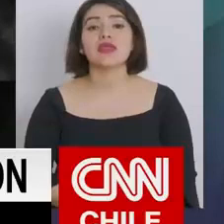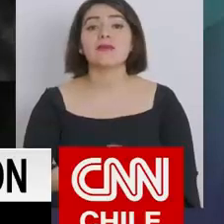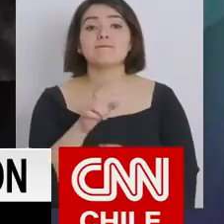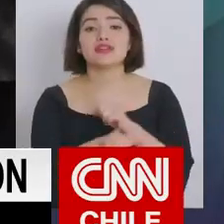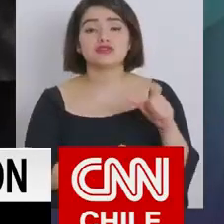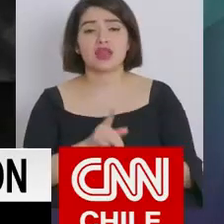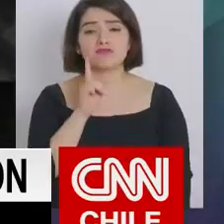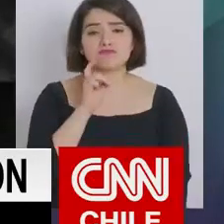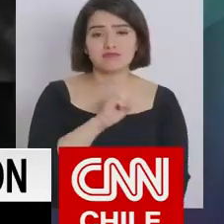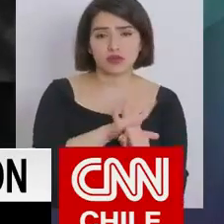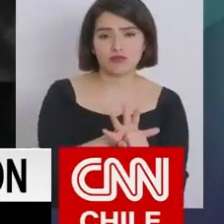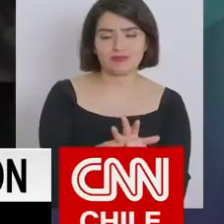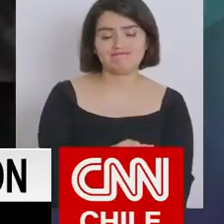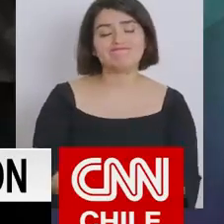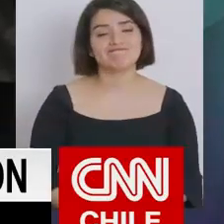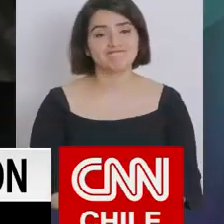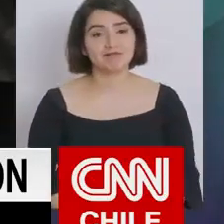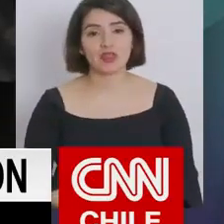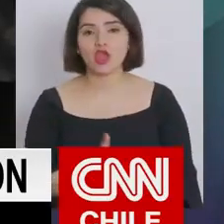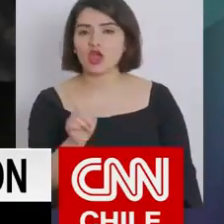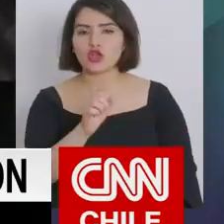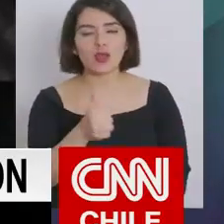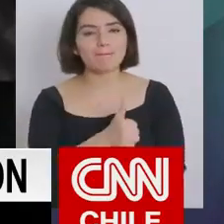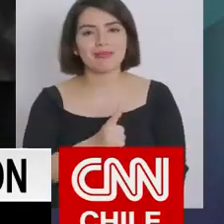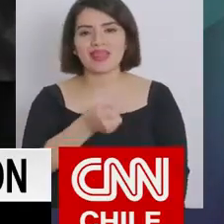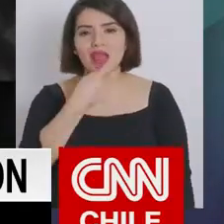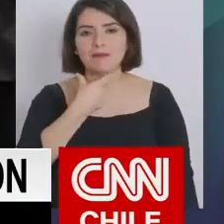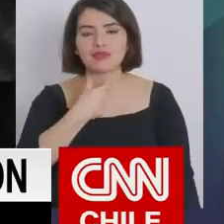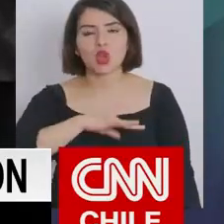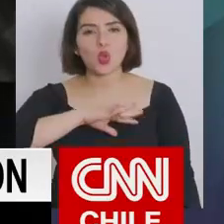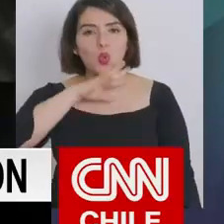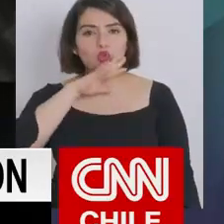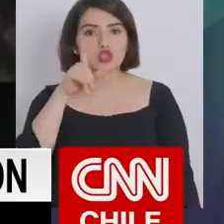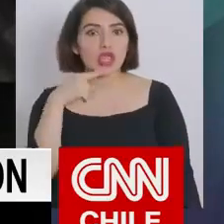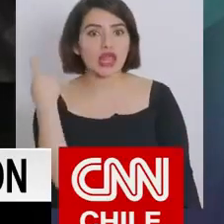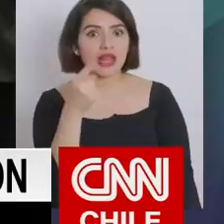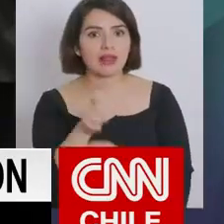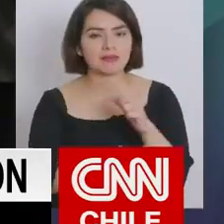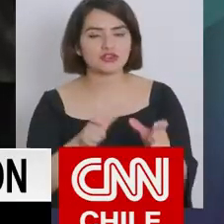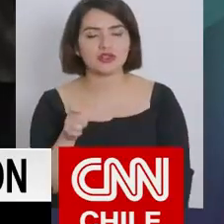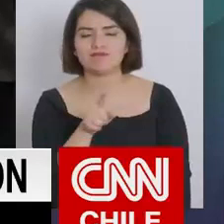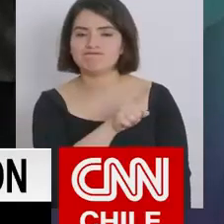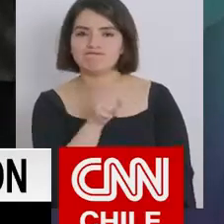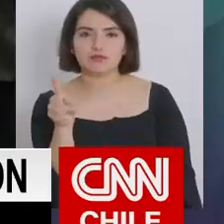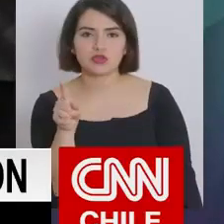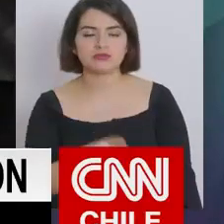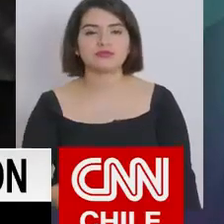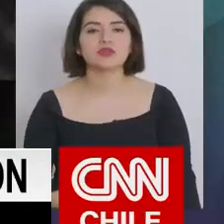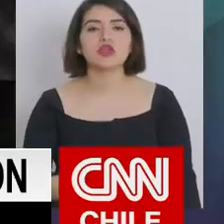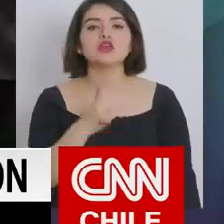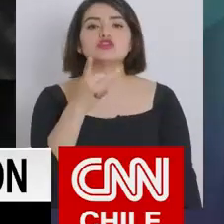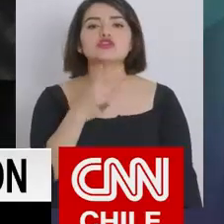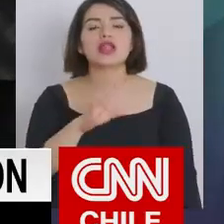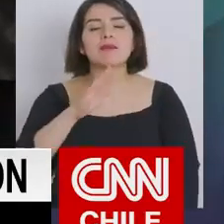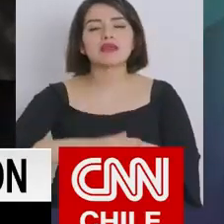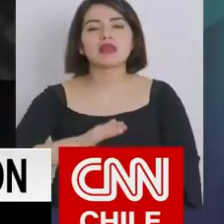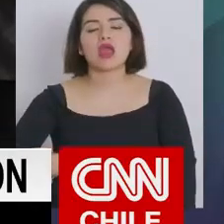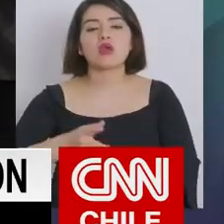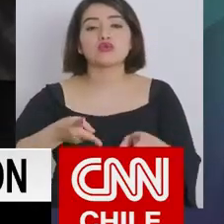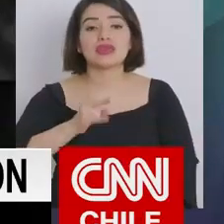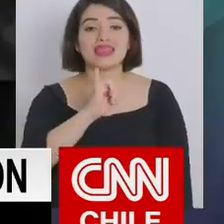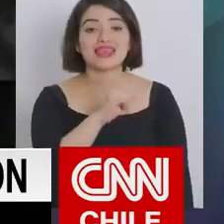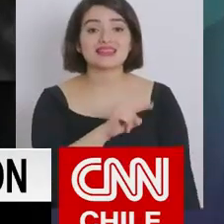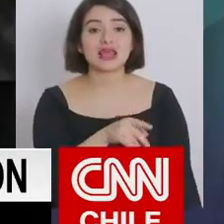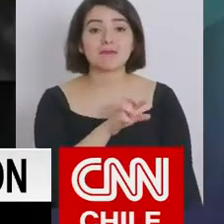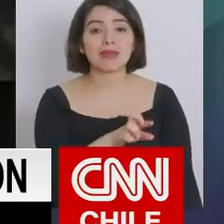personas con COVID. Por lo tanto, esto no es un medicamento para uso clínico en las personas, solamente para fue autorizado por parte del